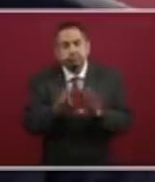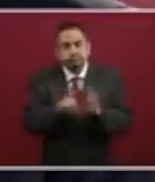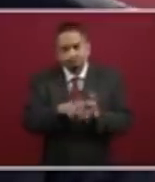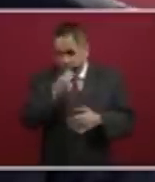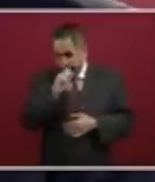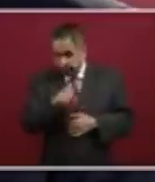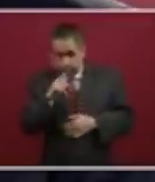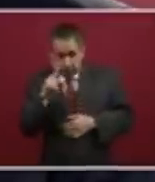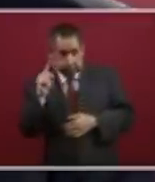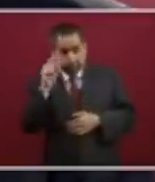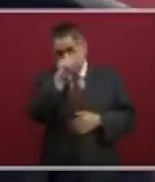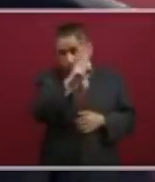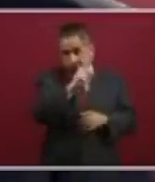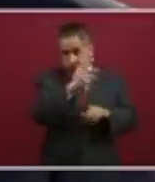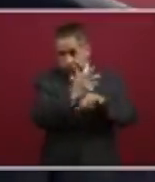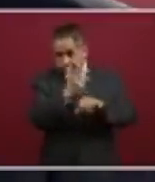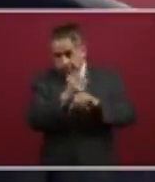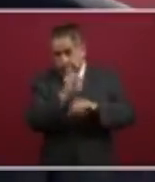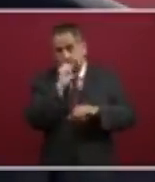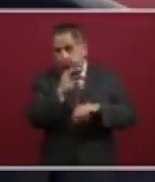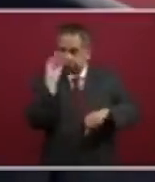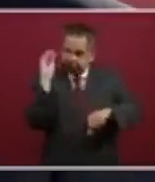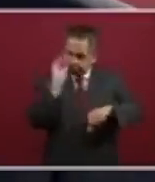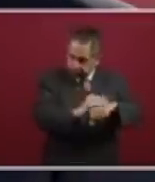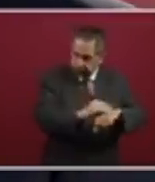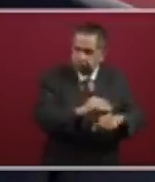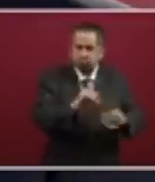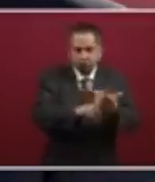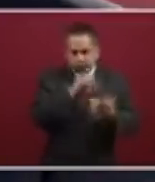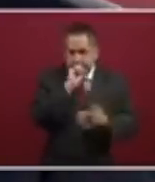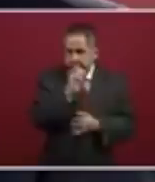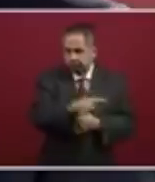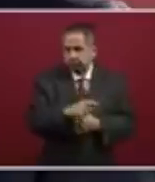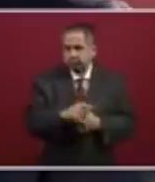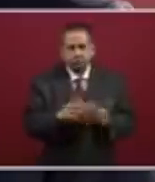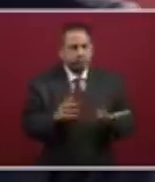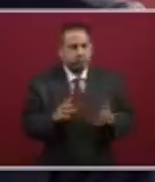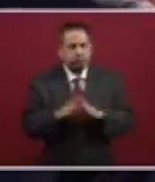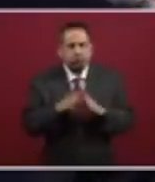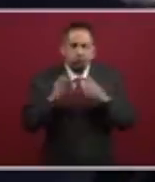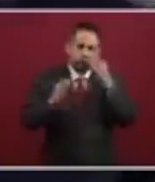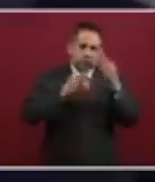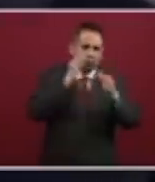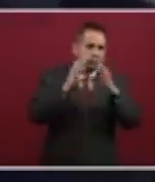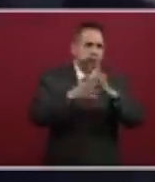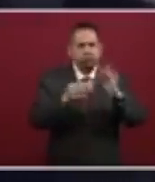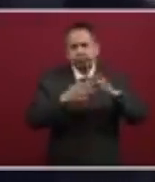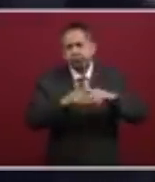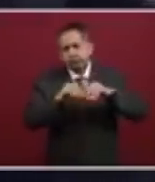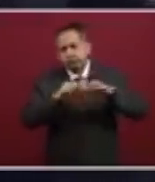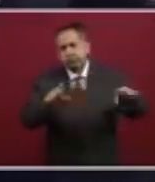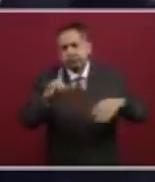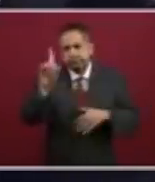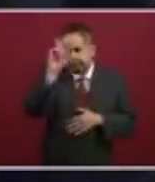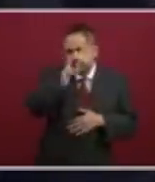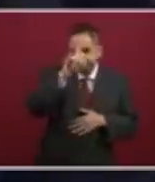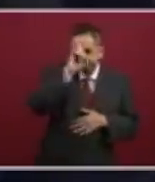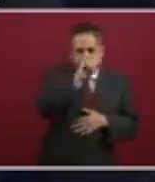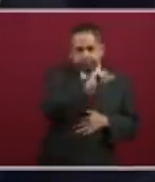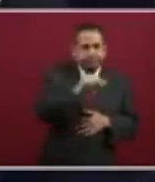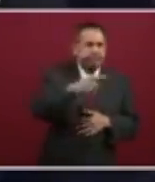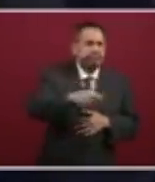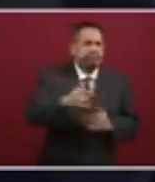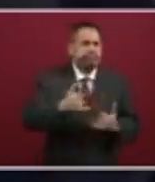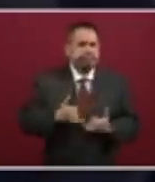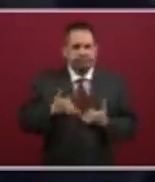allá se implemente una campaña de orientación a los